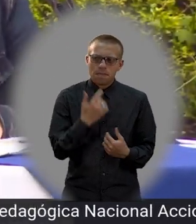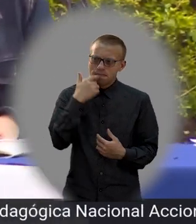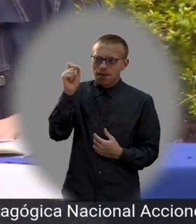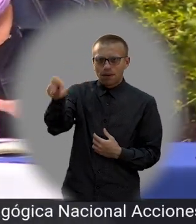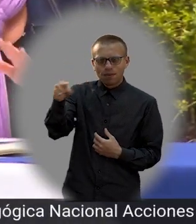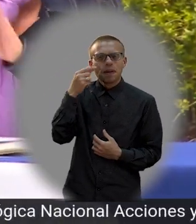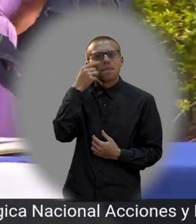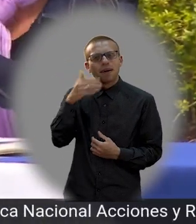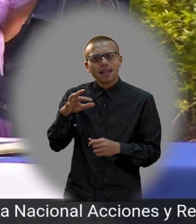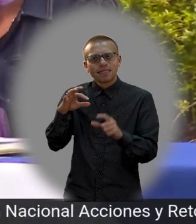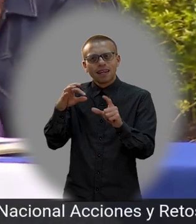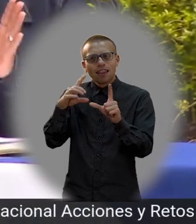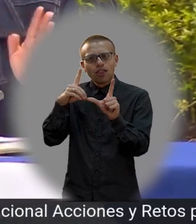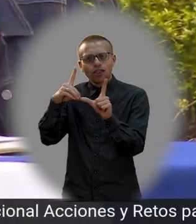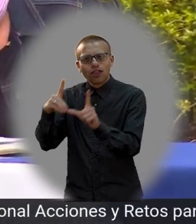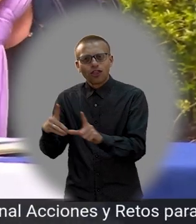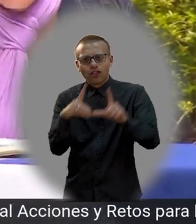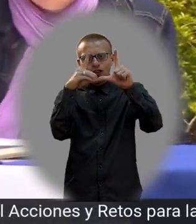pero...